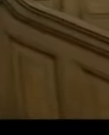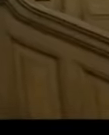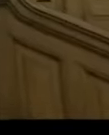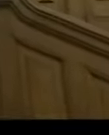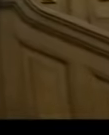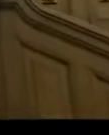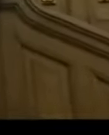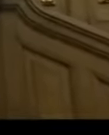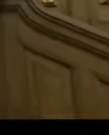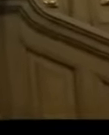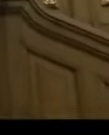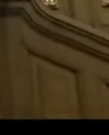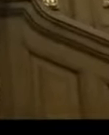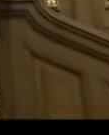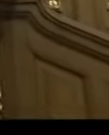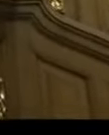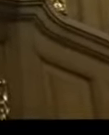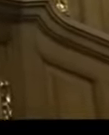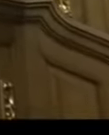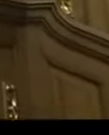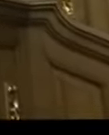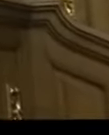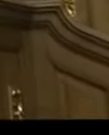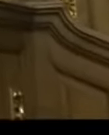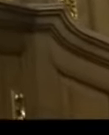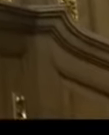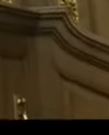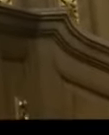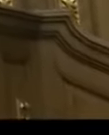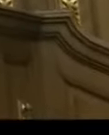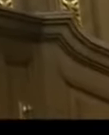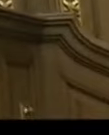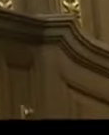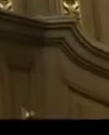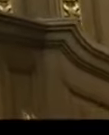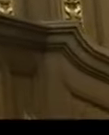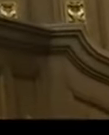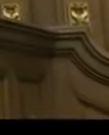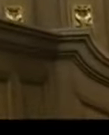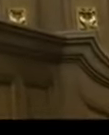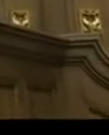el día de hoy, mis apreciadas colegas, porque hoy es nuestro día.